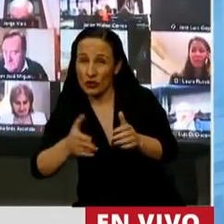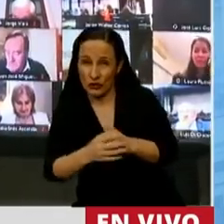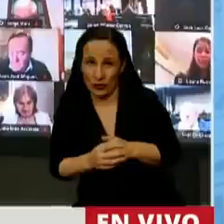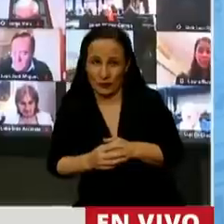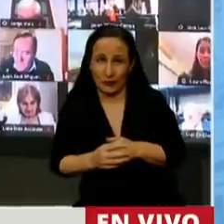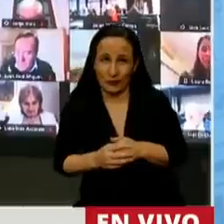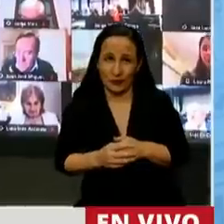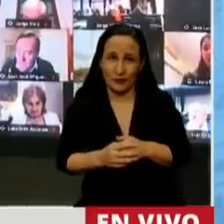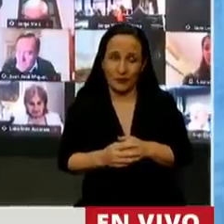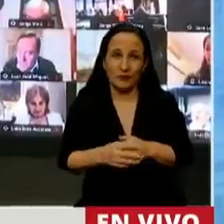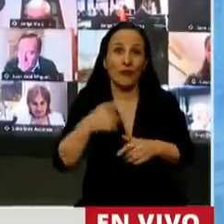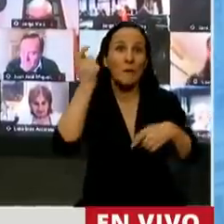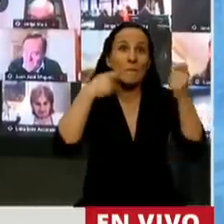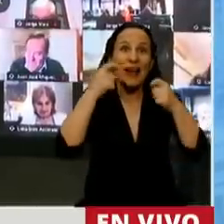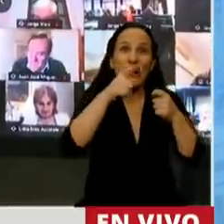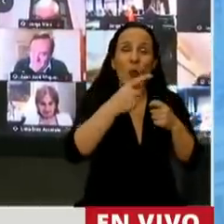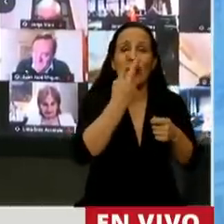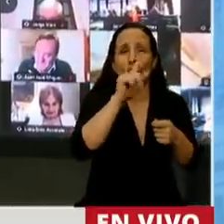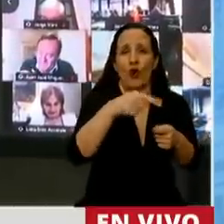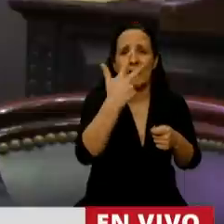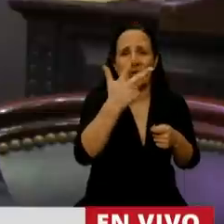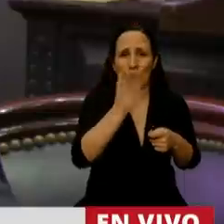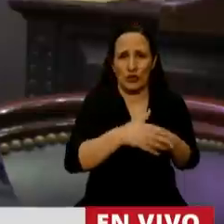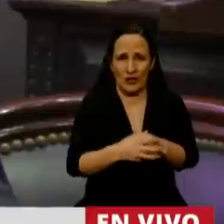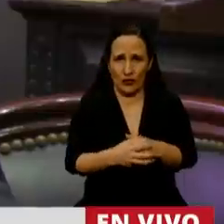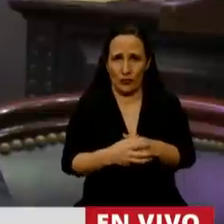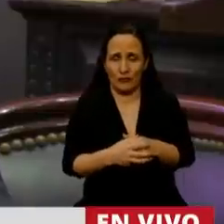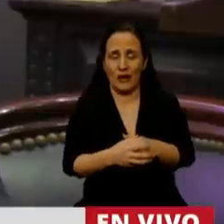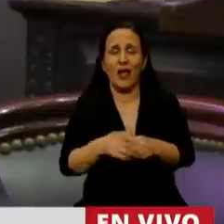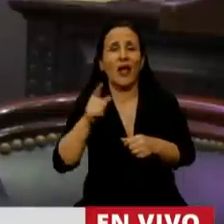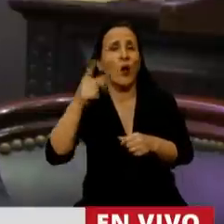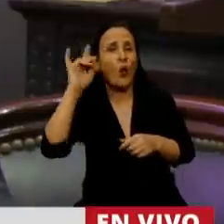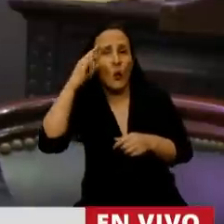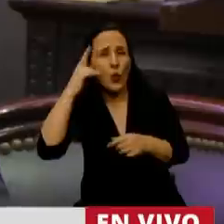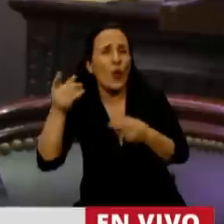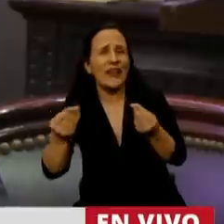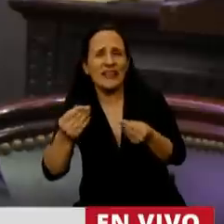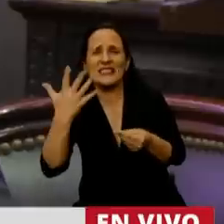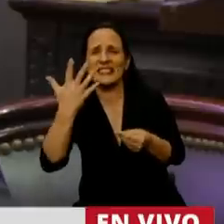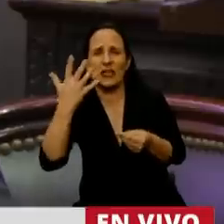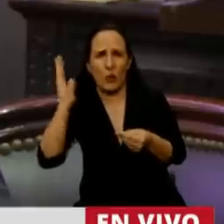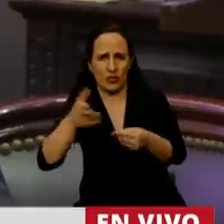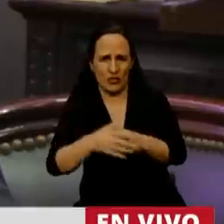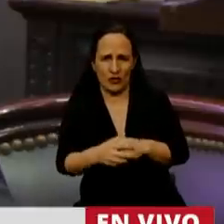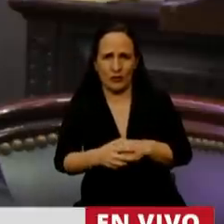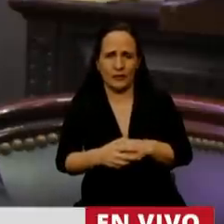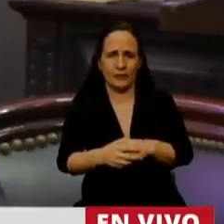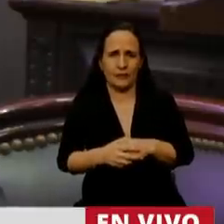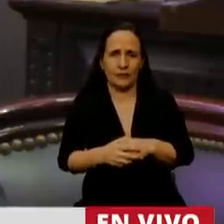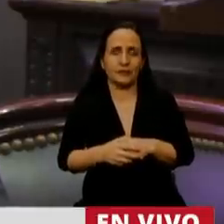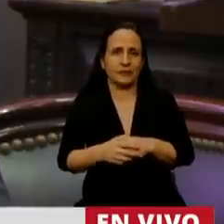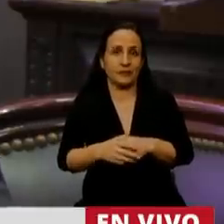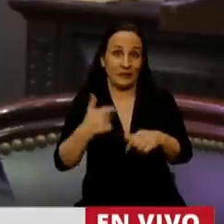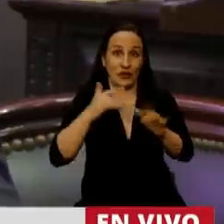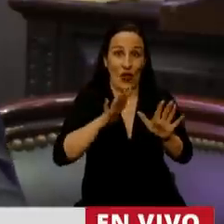sabe cuánto paraguay presidente de 2,3 por ciento la cuarta parte sabe cuánto uruguay presidente siglo por ciento la